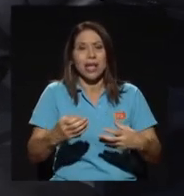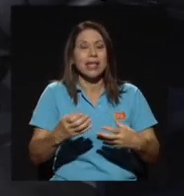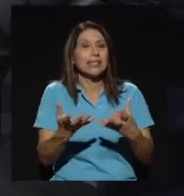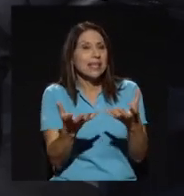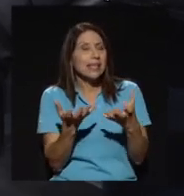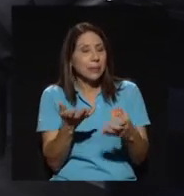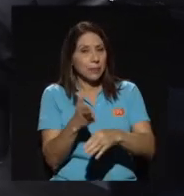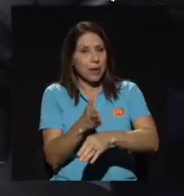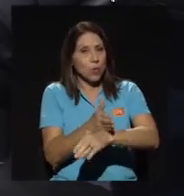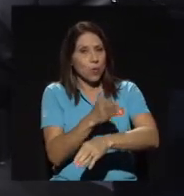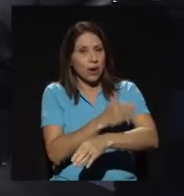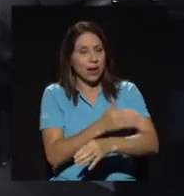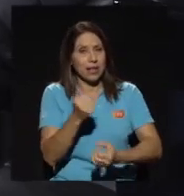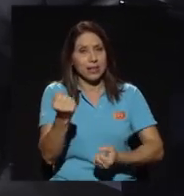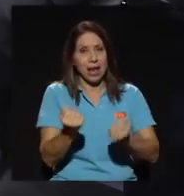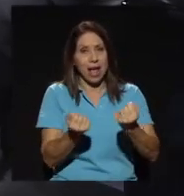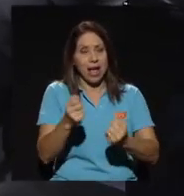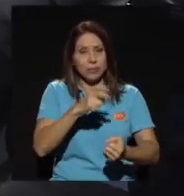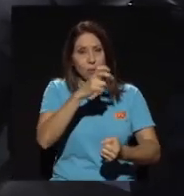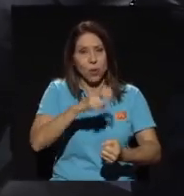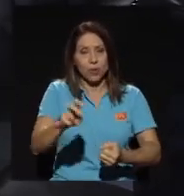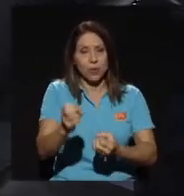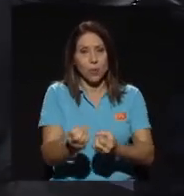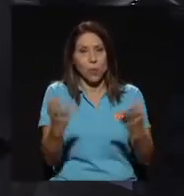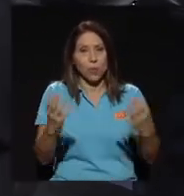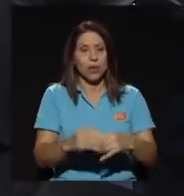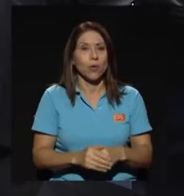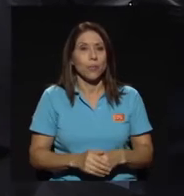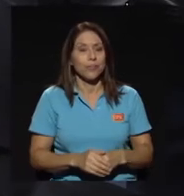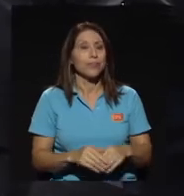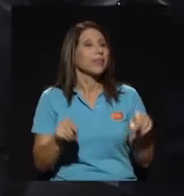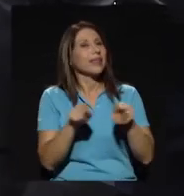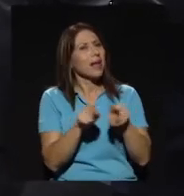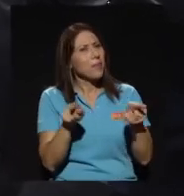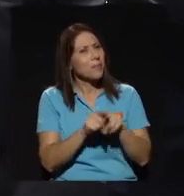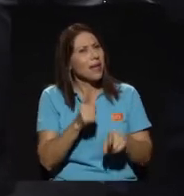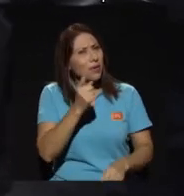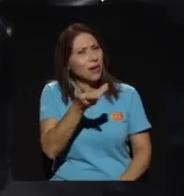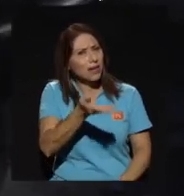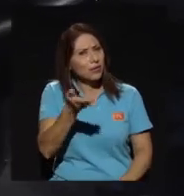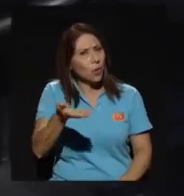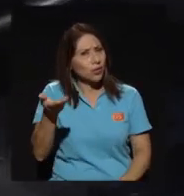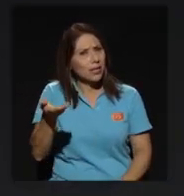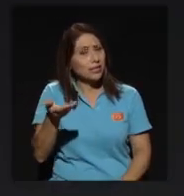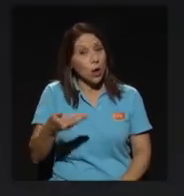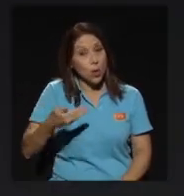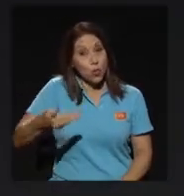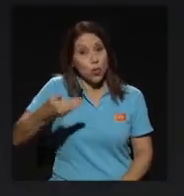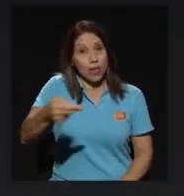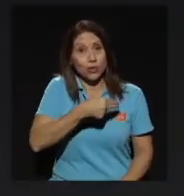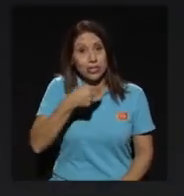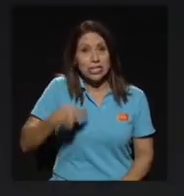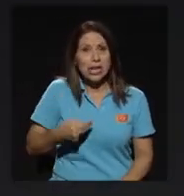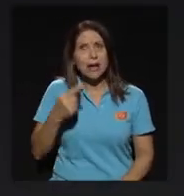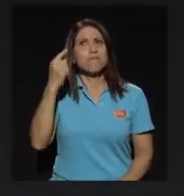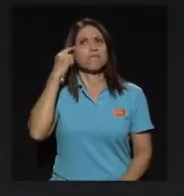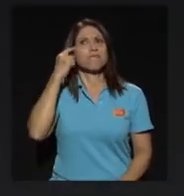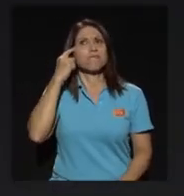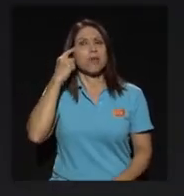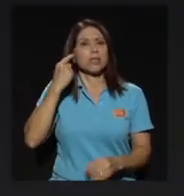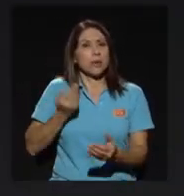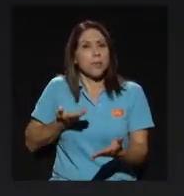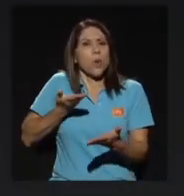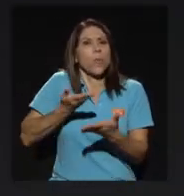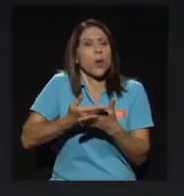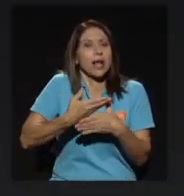transporte público aún más en los hangares de ellas es una de esas cosas cuando se proponen hacer algo lo logres si aquí nos